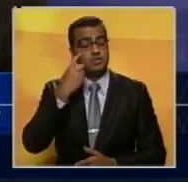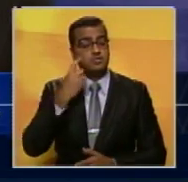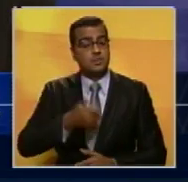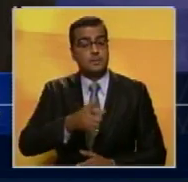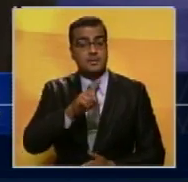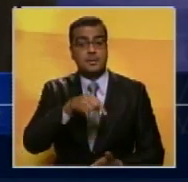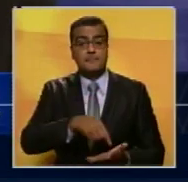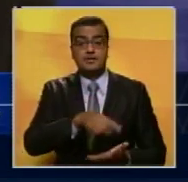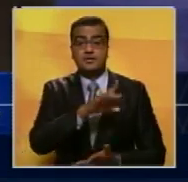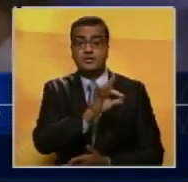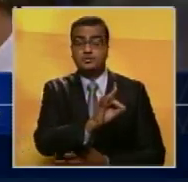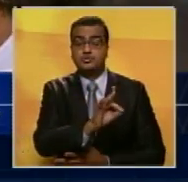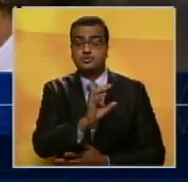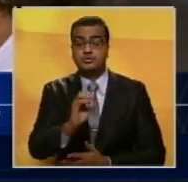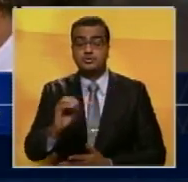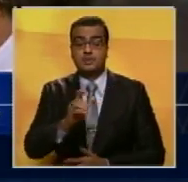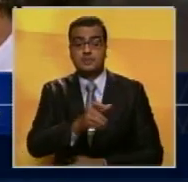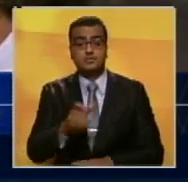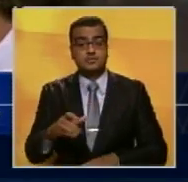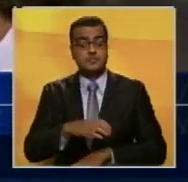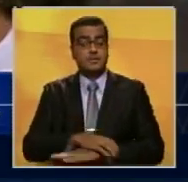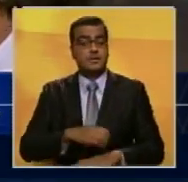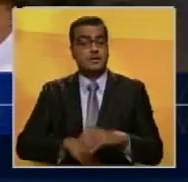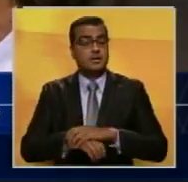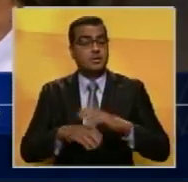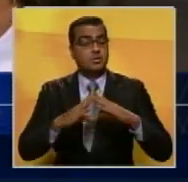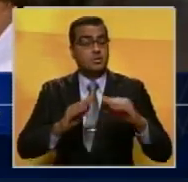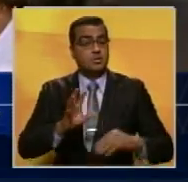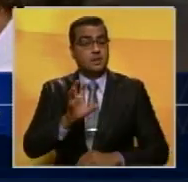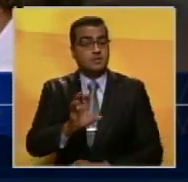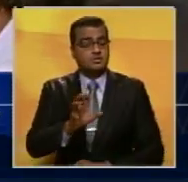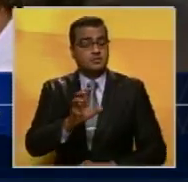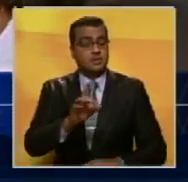de 1.800 personas detenidas en todo el país,